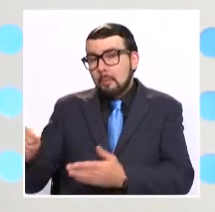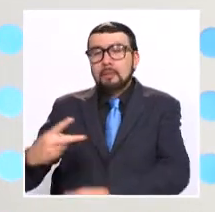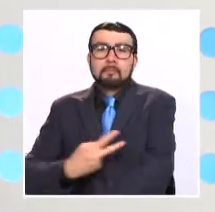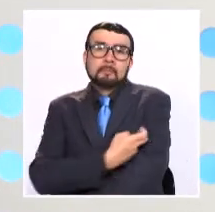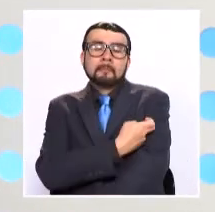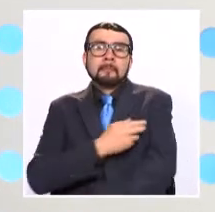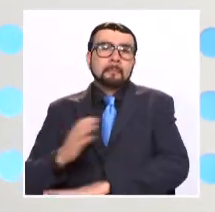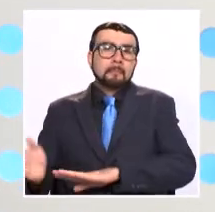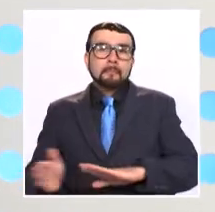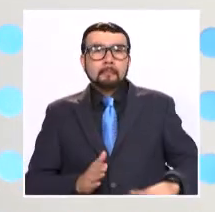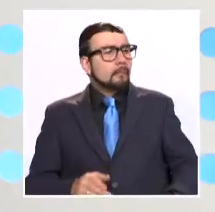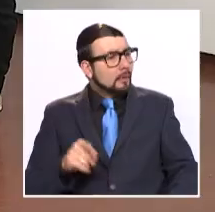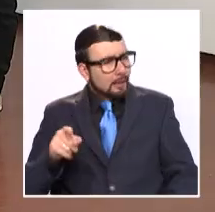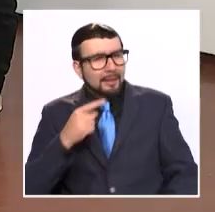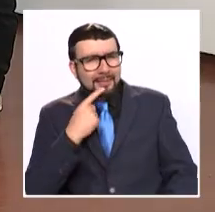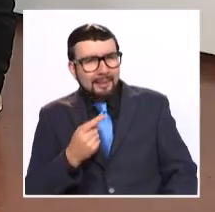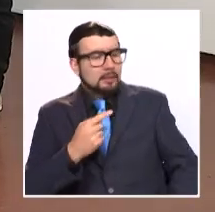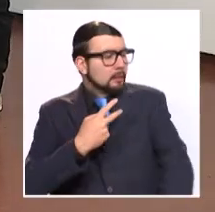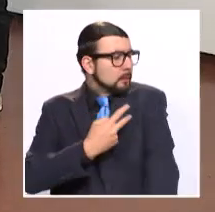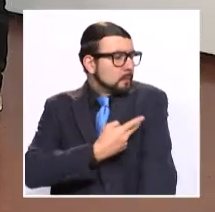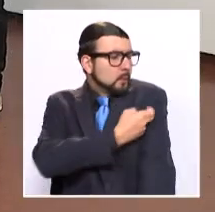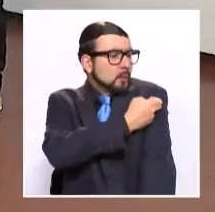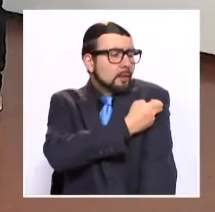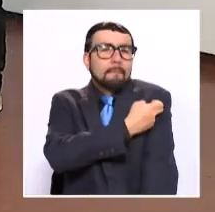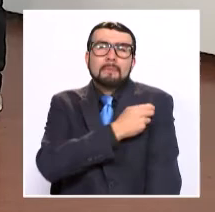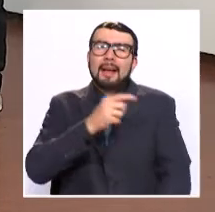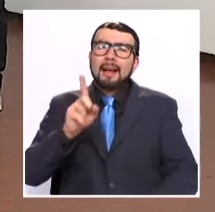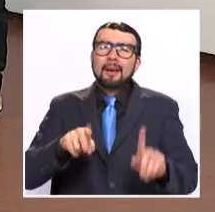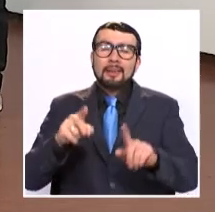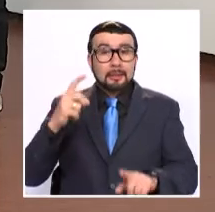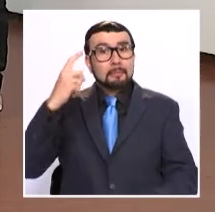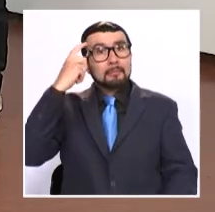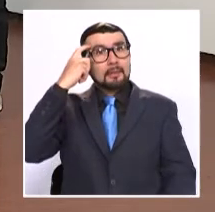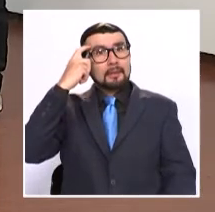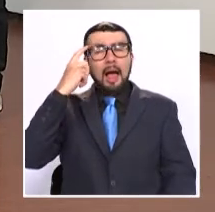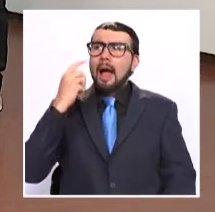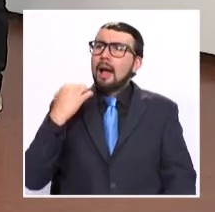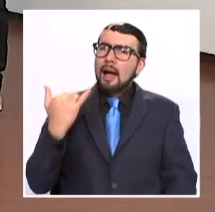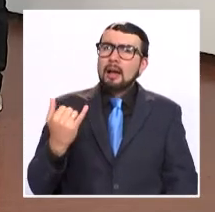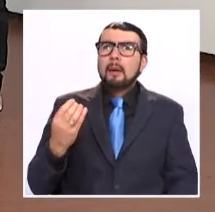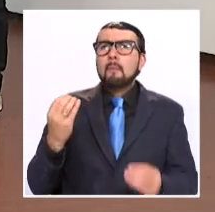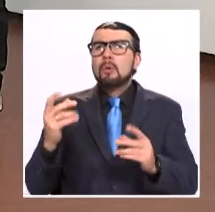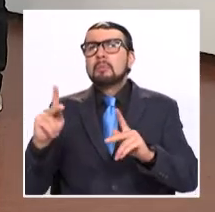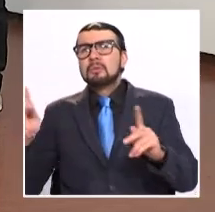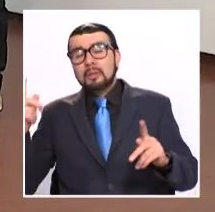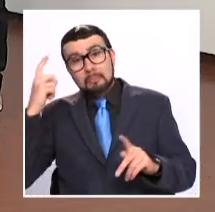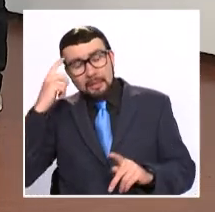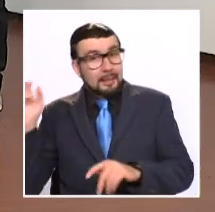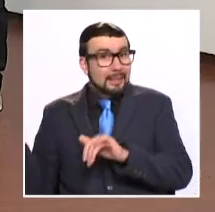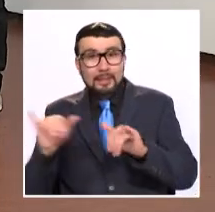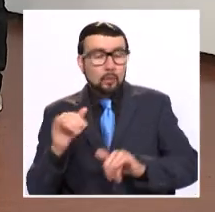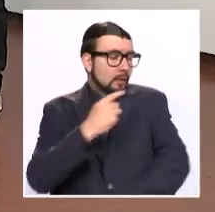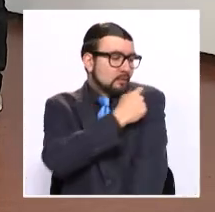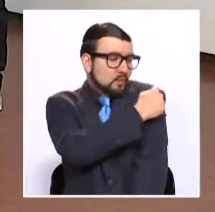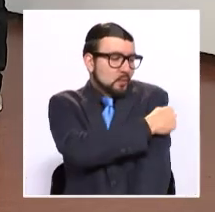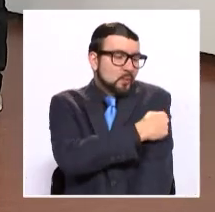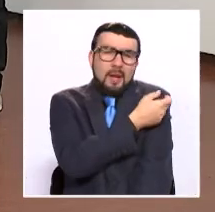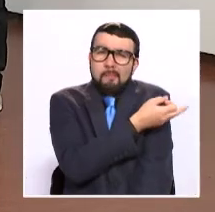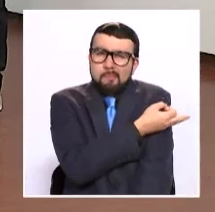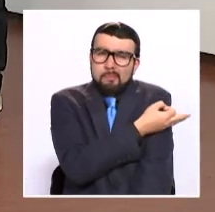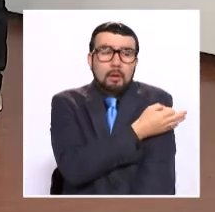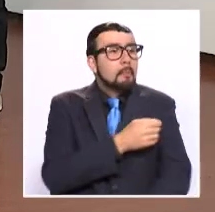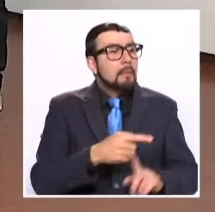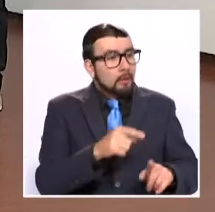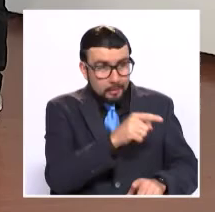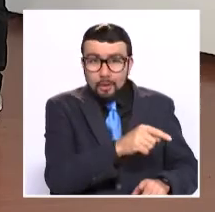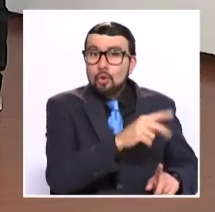Teresa, ella habla de la del brazo. La gente tiene mucha relación, como la gente lo ha relacionado tanto la del brazo con la tuberculosis, pero esta ya es a los